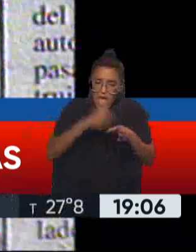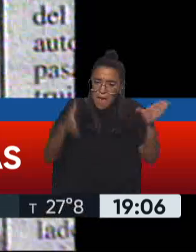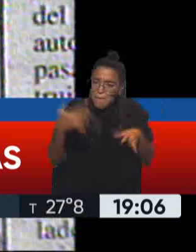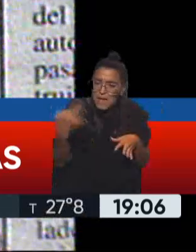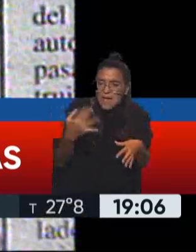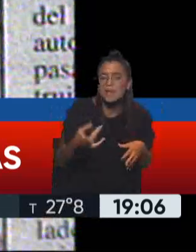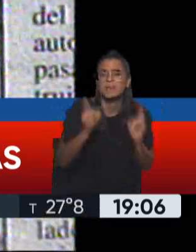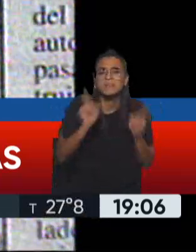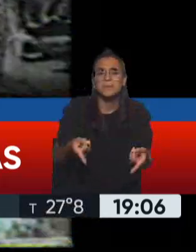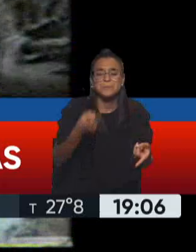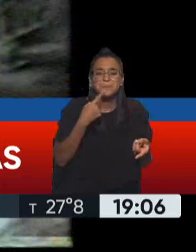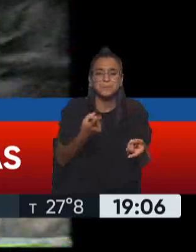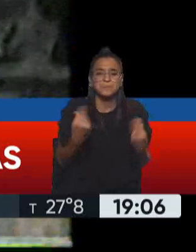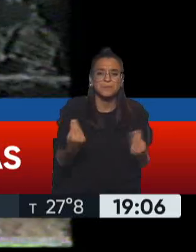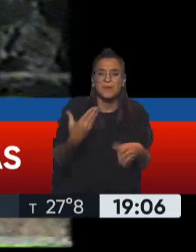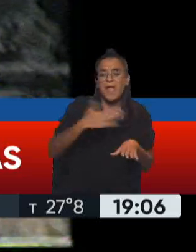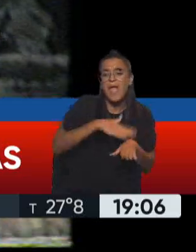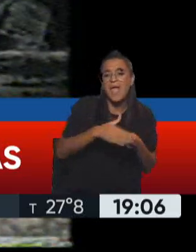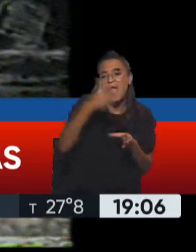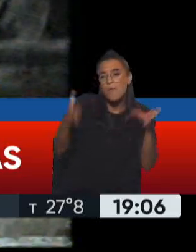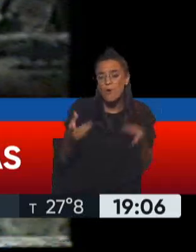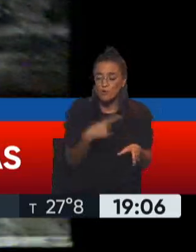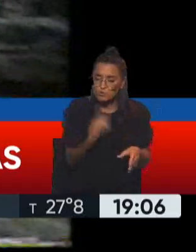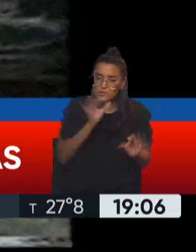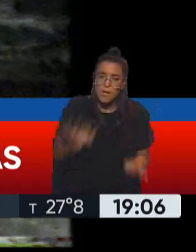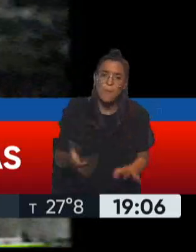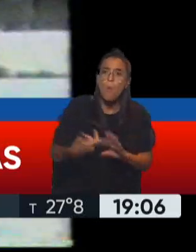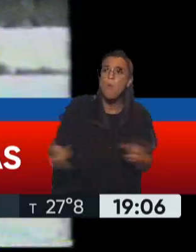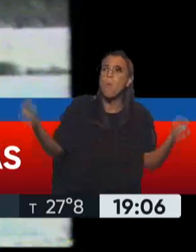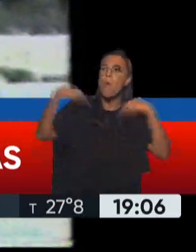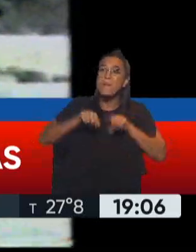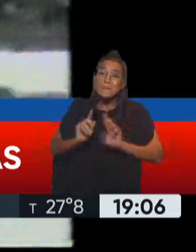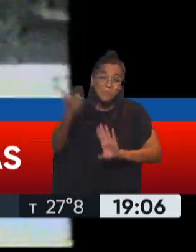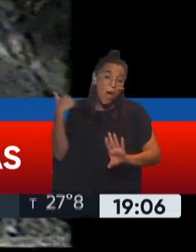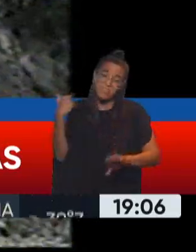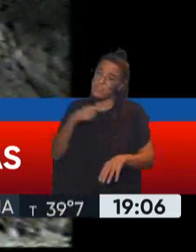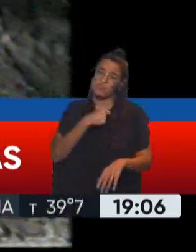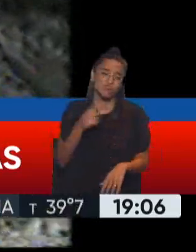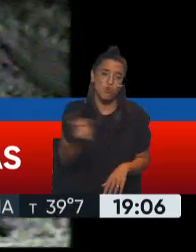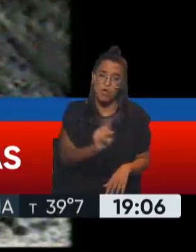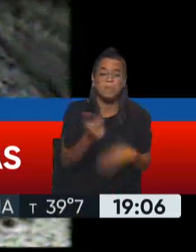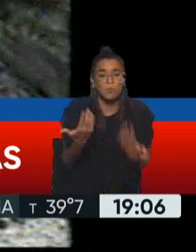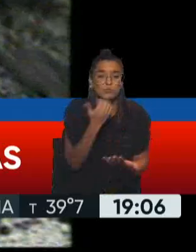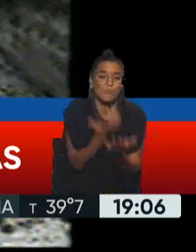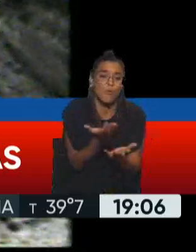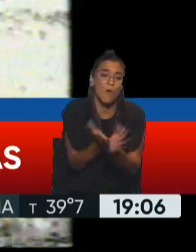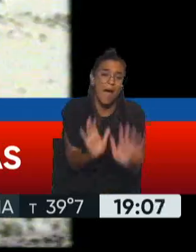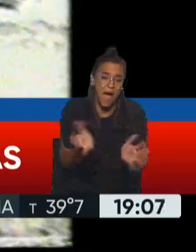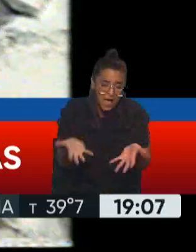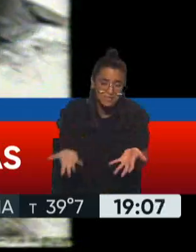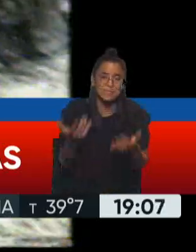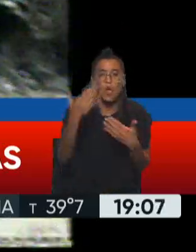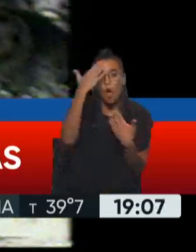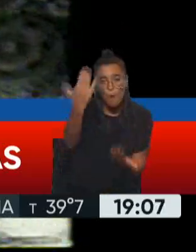marcó una época a la que sabemos que no queremos volver, y que por eso esta iniciativa, que es